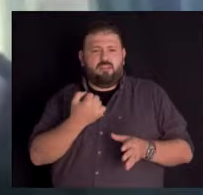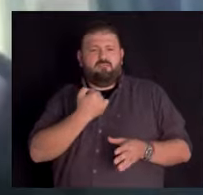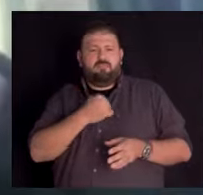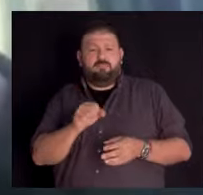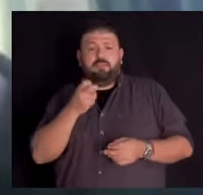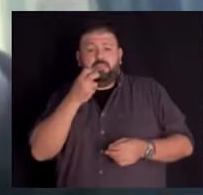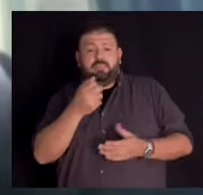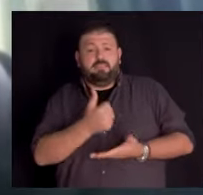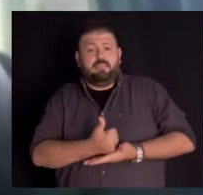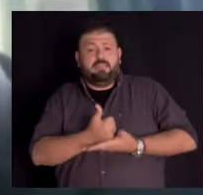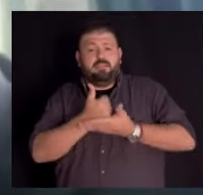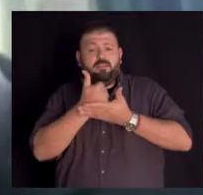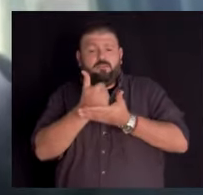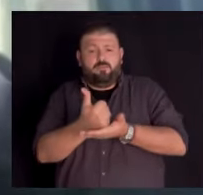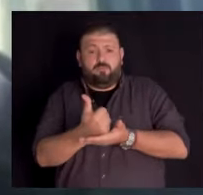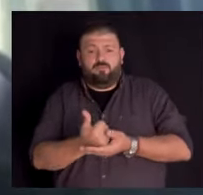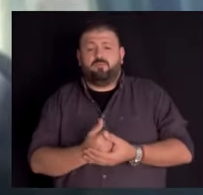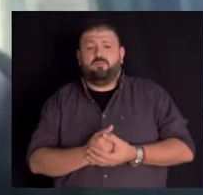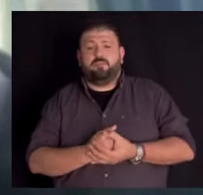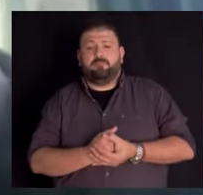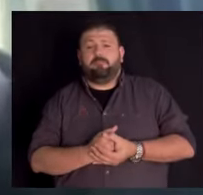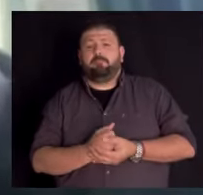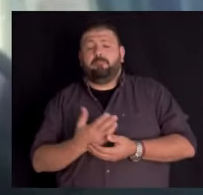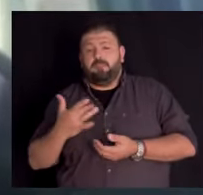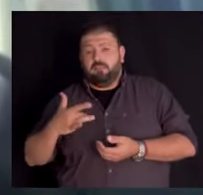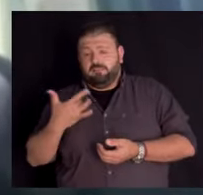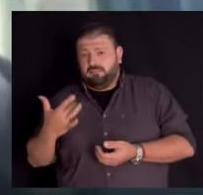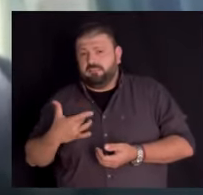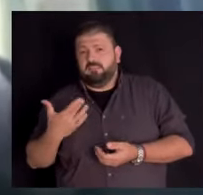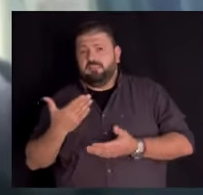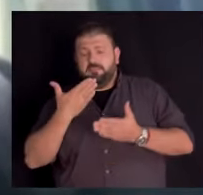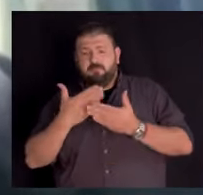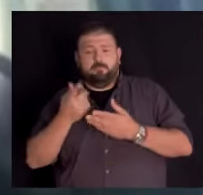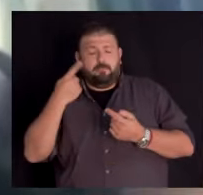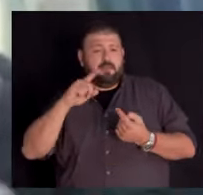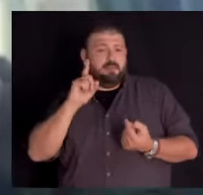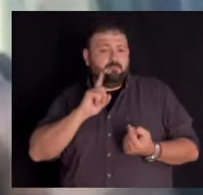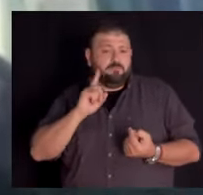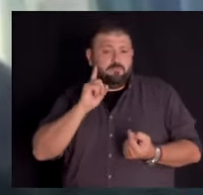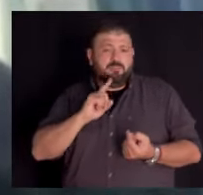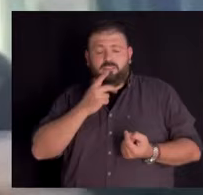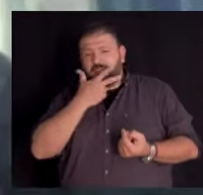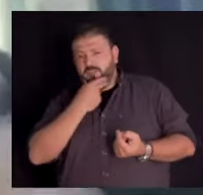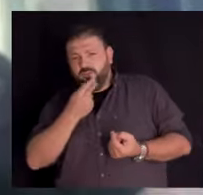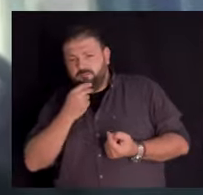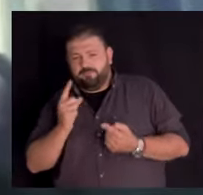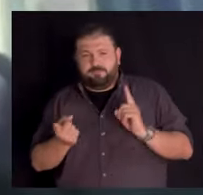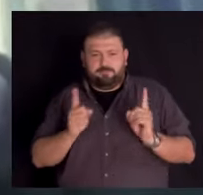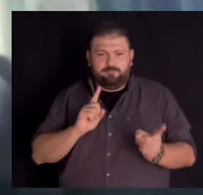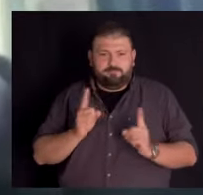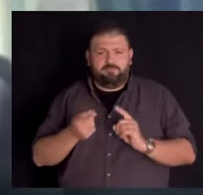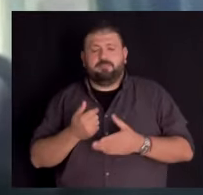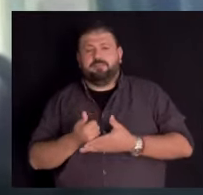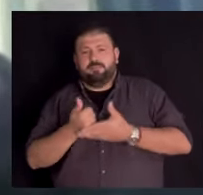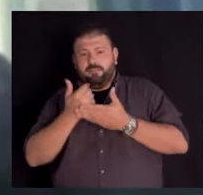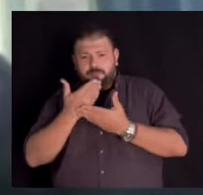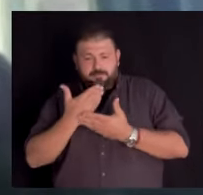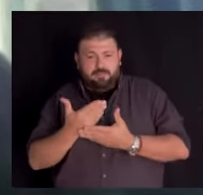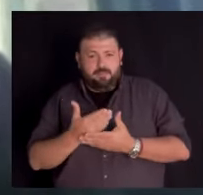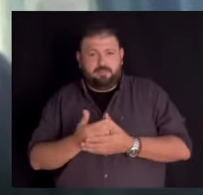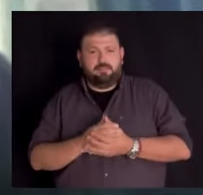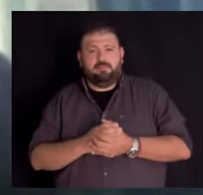ayuda a la fertilidad y a la libido en hombres y mujeres. Por eso es un poco más conocido,